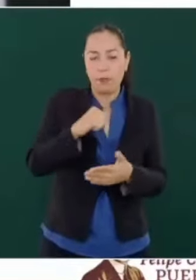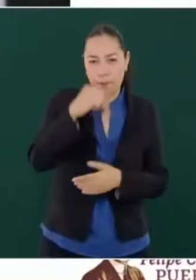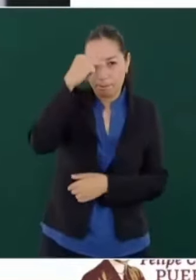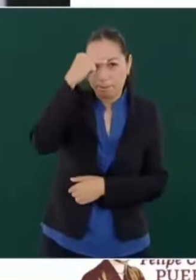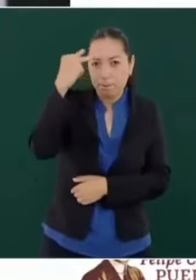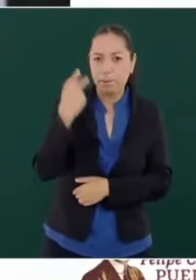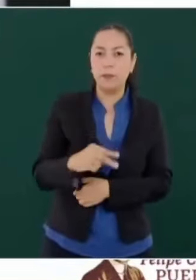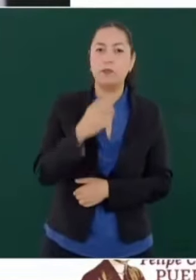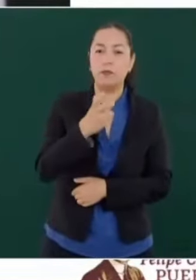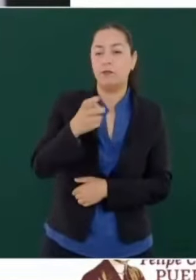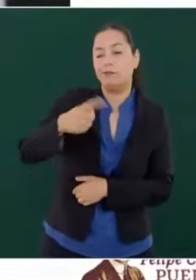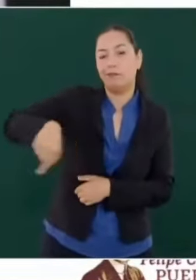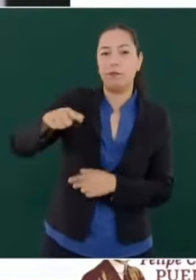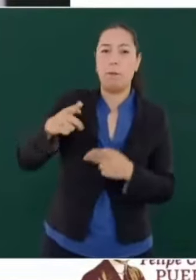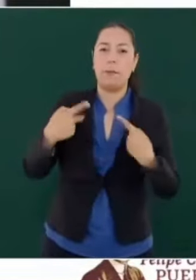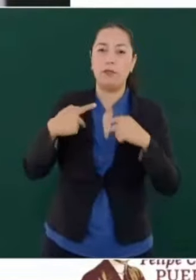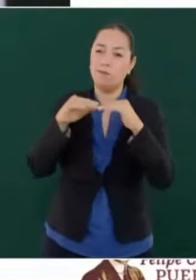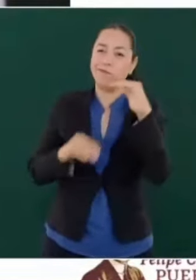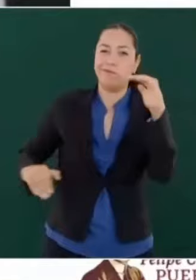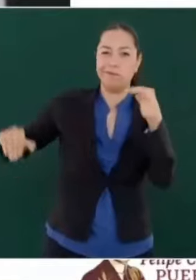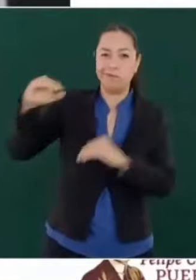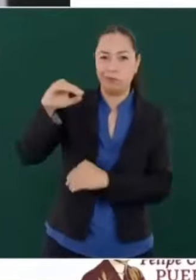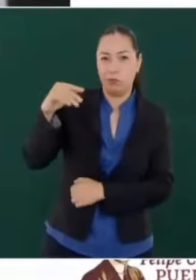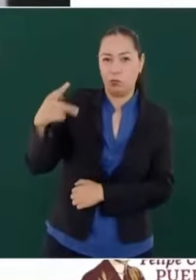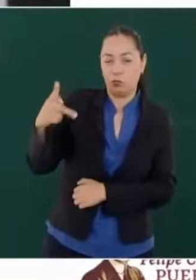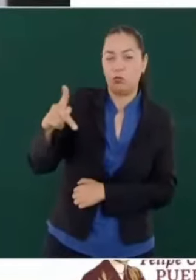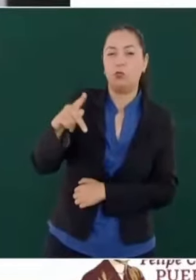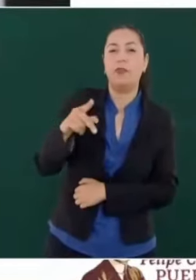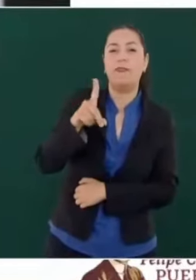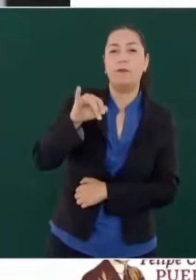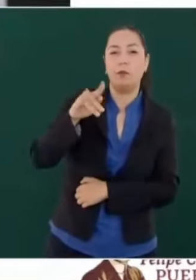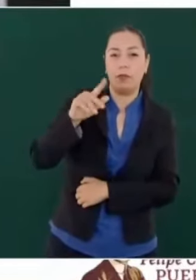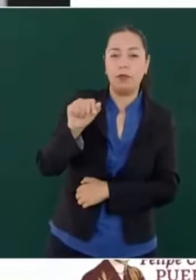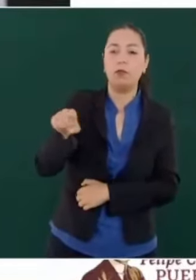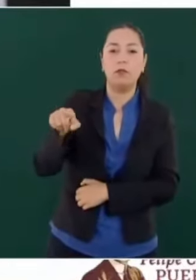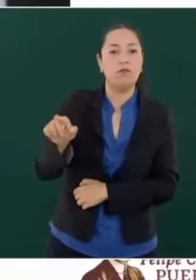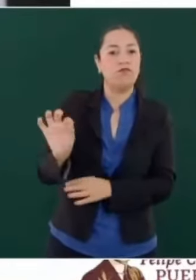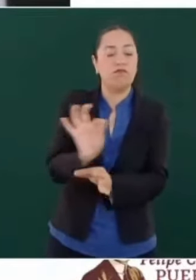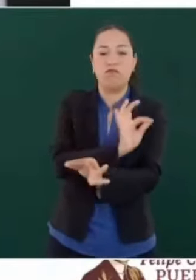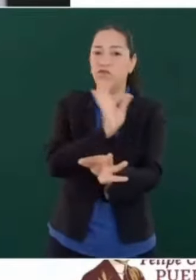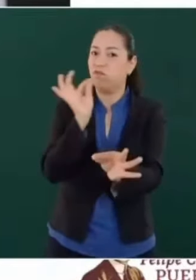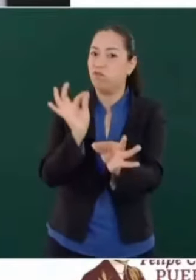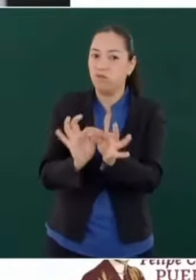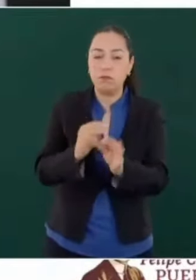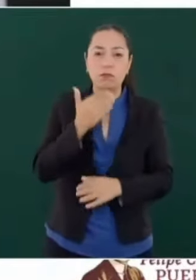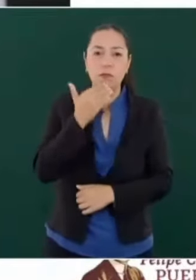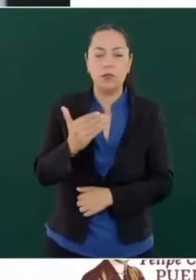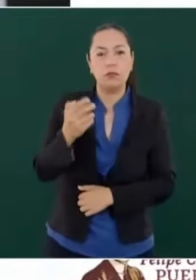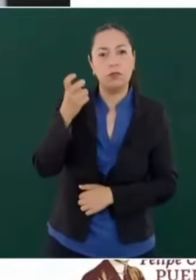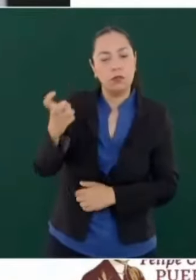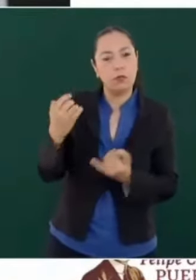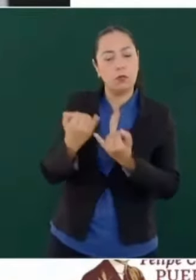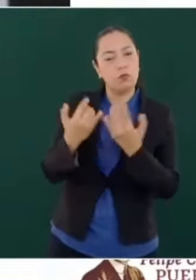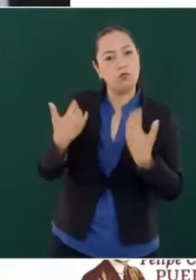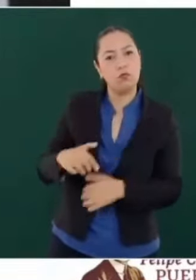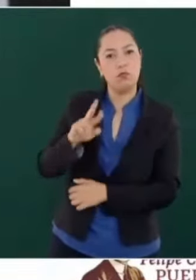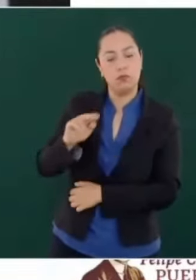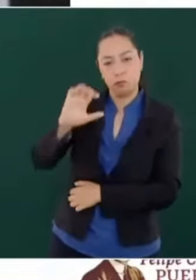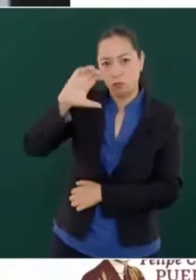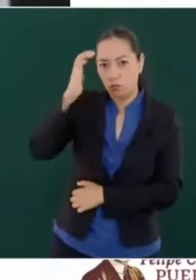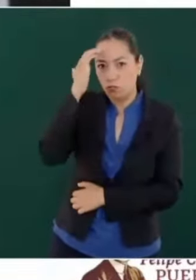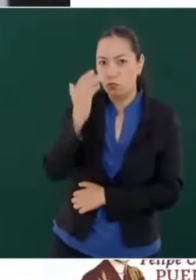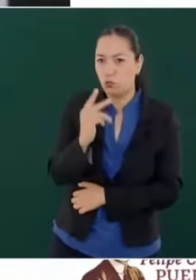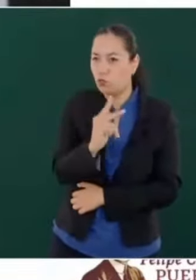de los diplomáticos de carrera es extraordinaria y merece el reconocimiento de todos